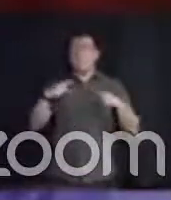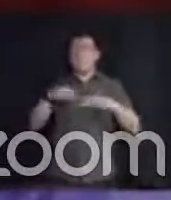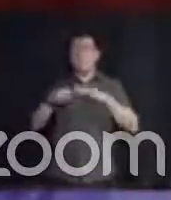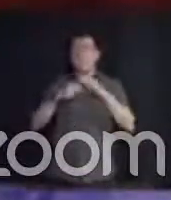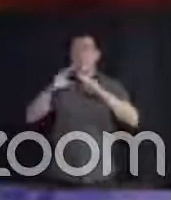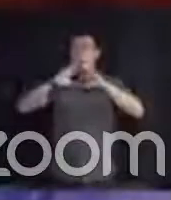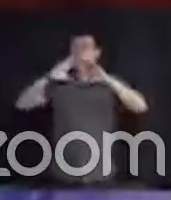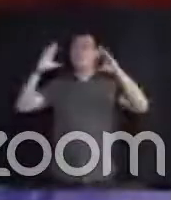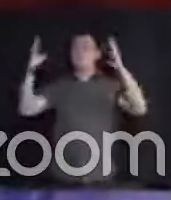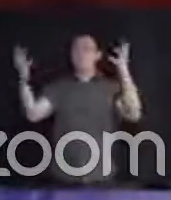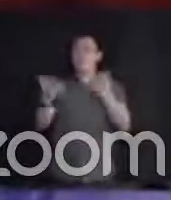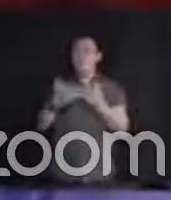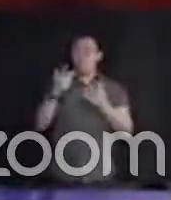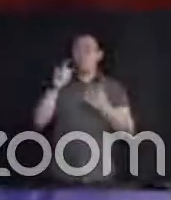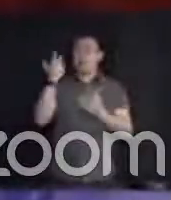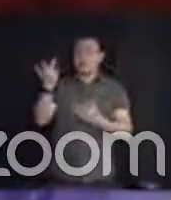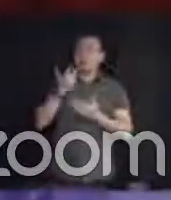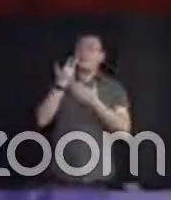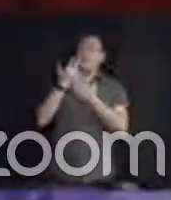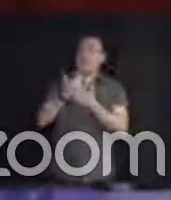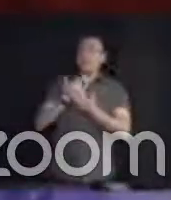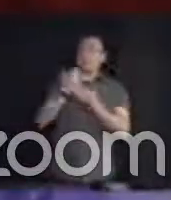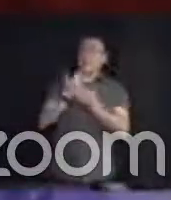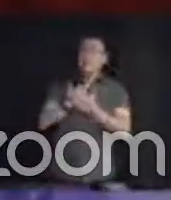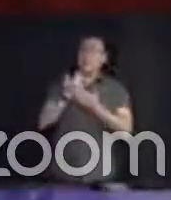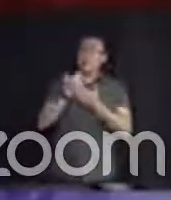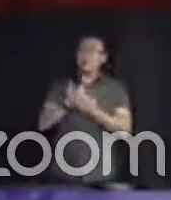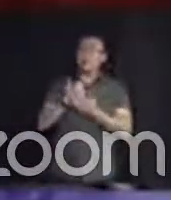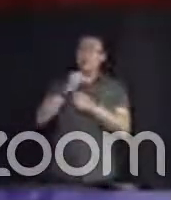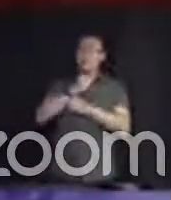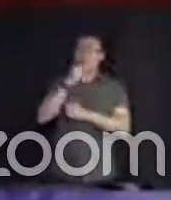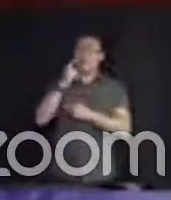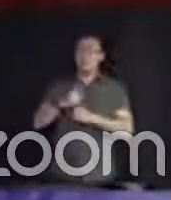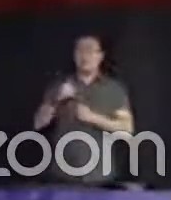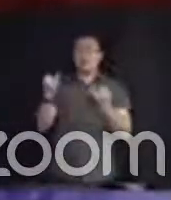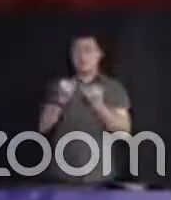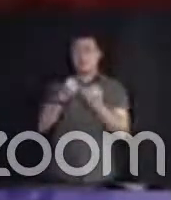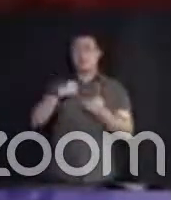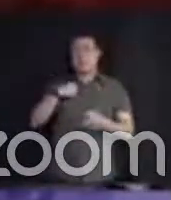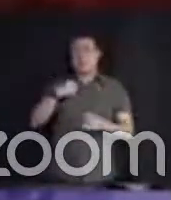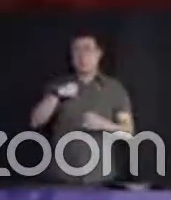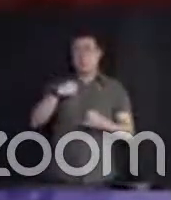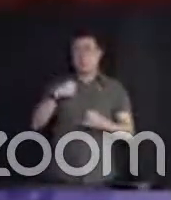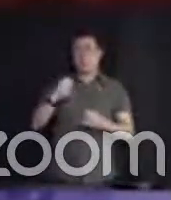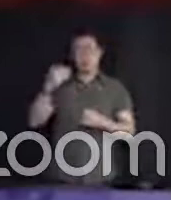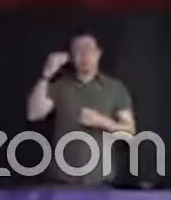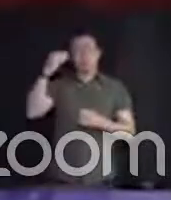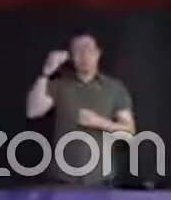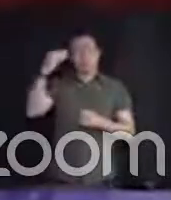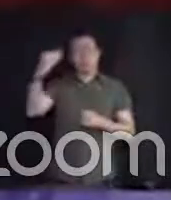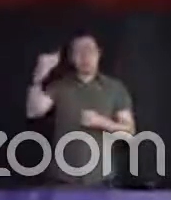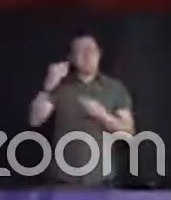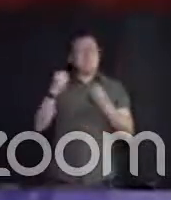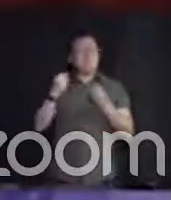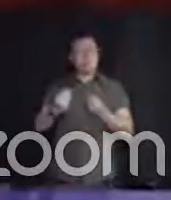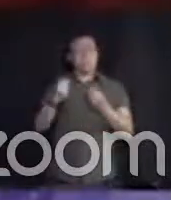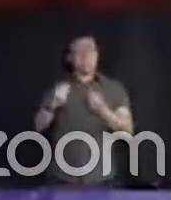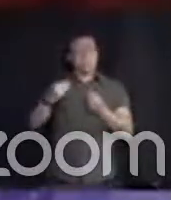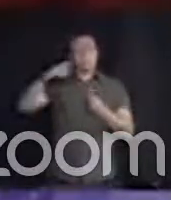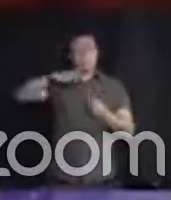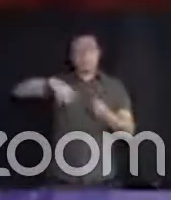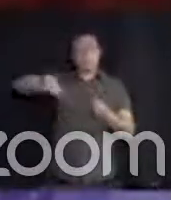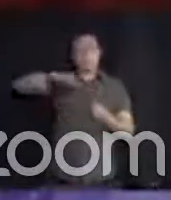hay muchísimas personas en el mundo esperando una oportunidad como yo la estuve esperando por tanto